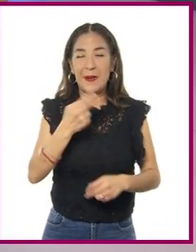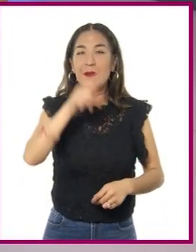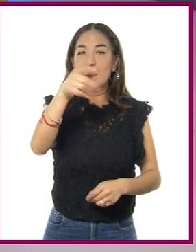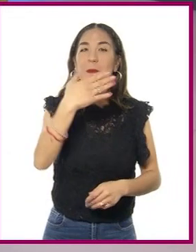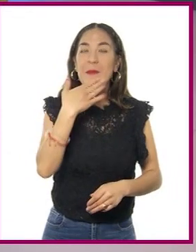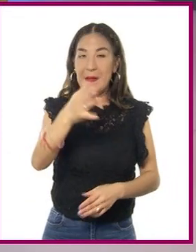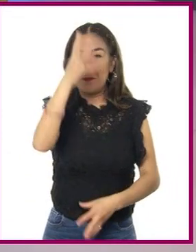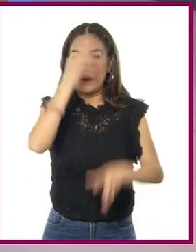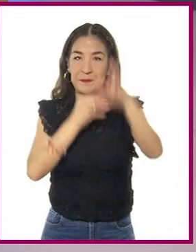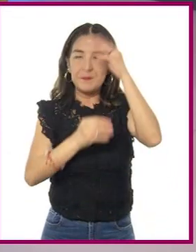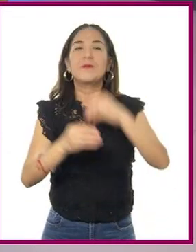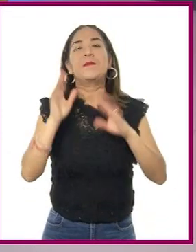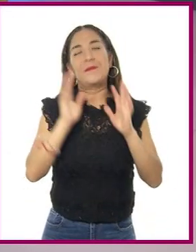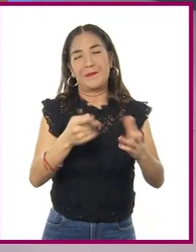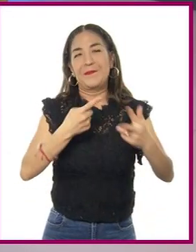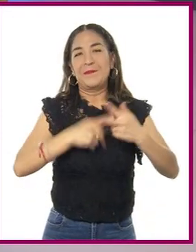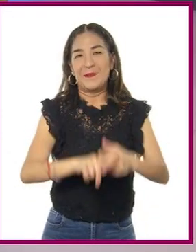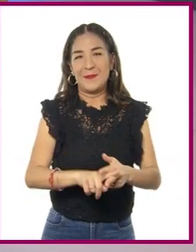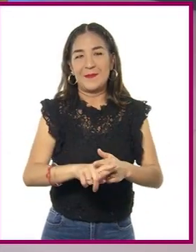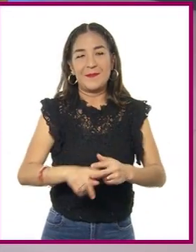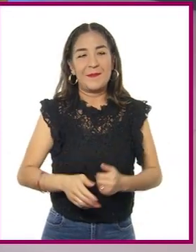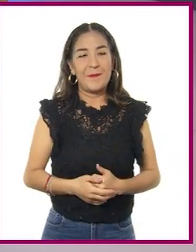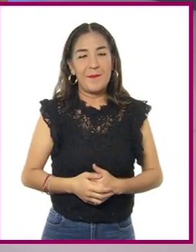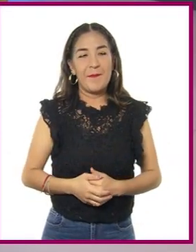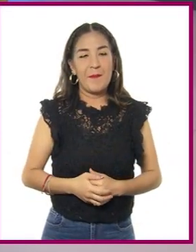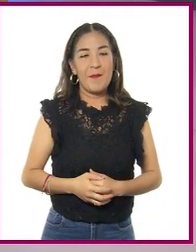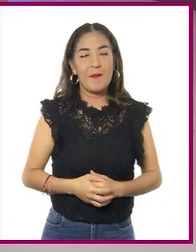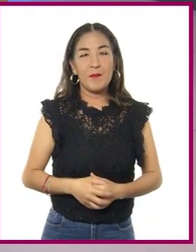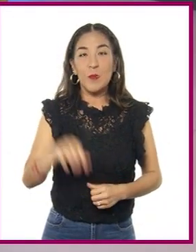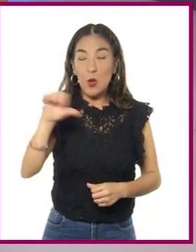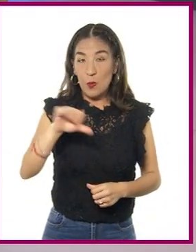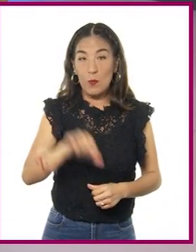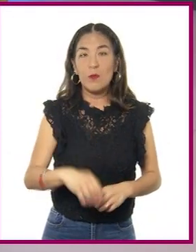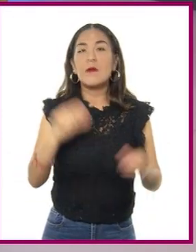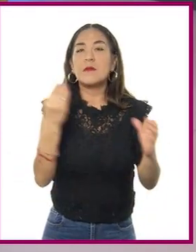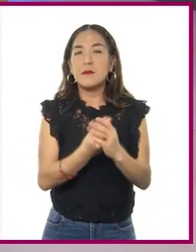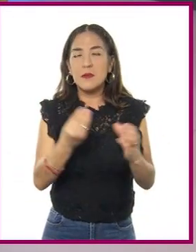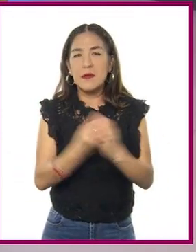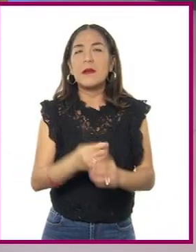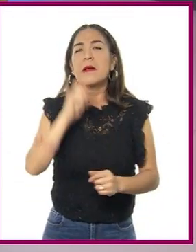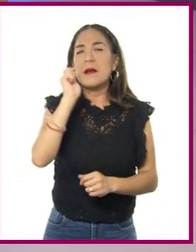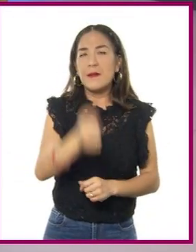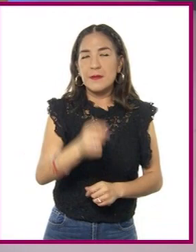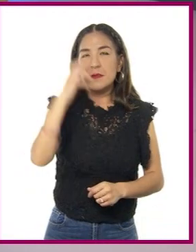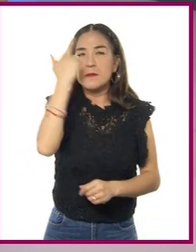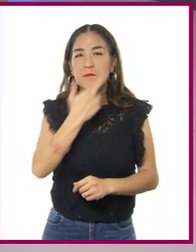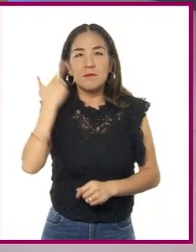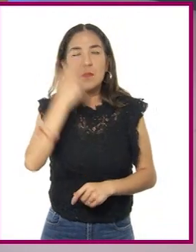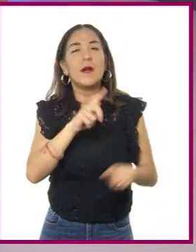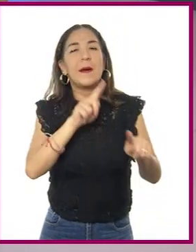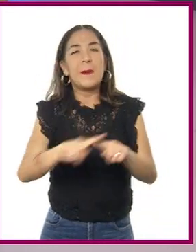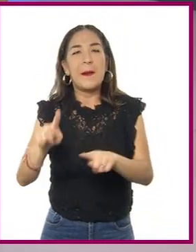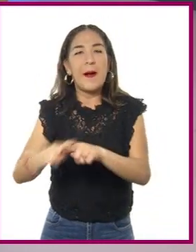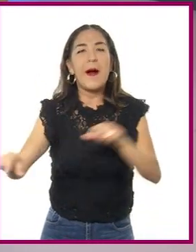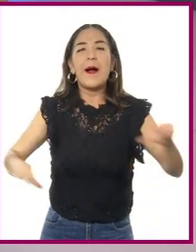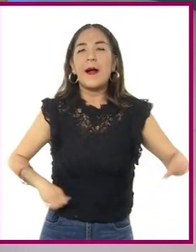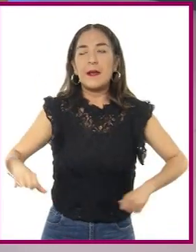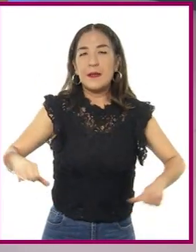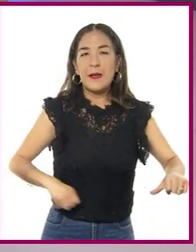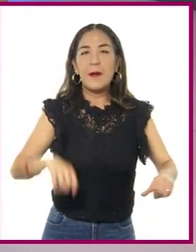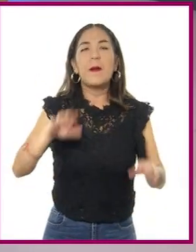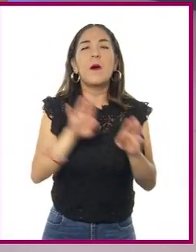para aprender, comencemos. Durante esta sesión se hace un análisis de situaciones de